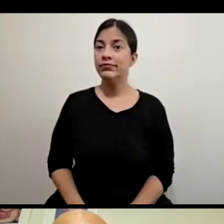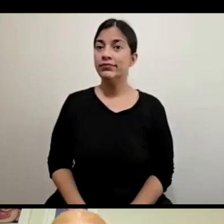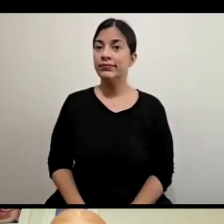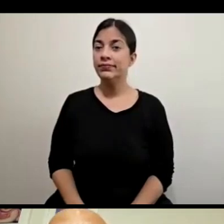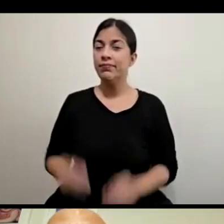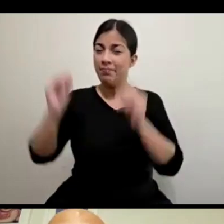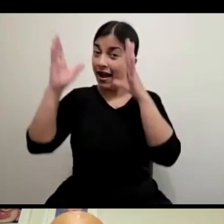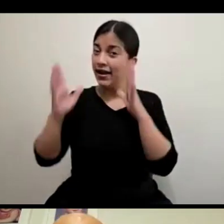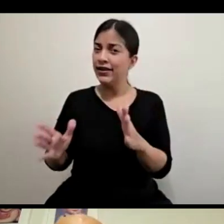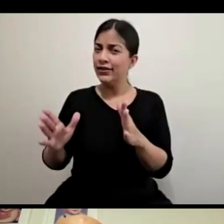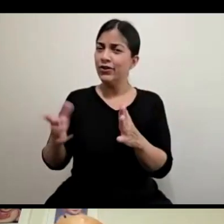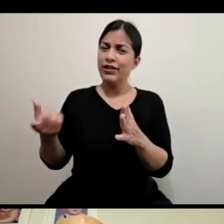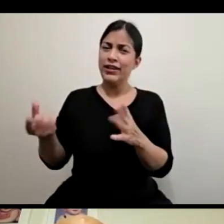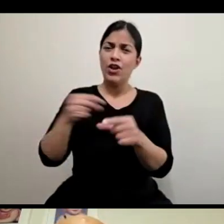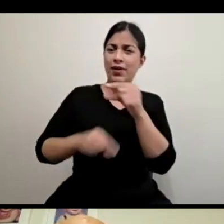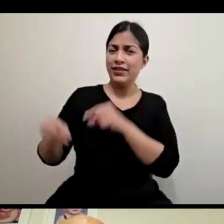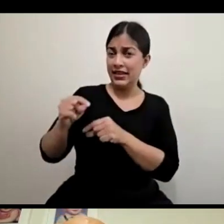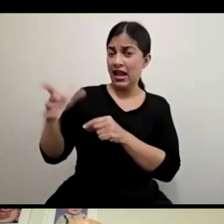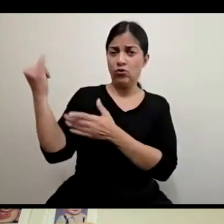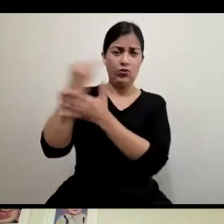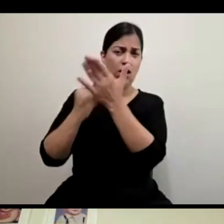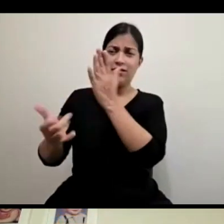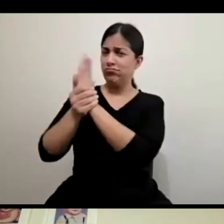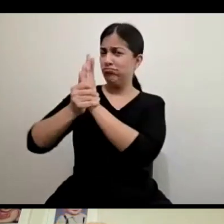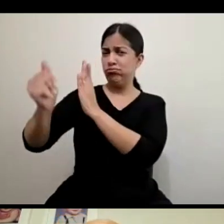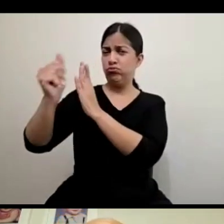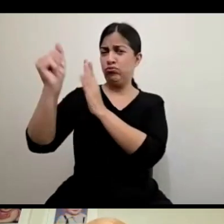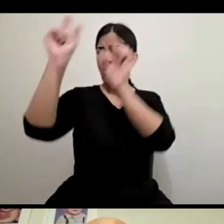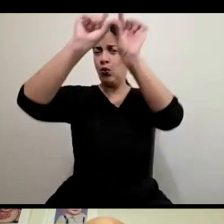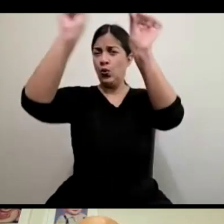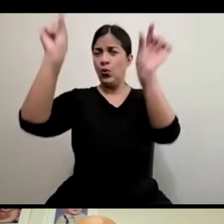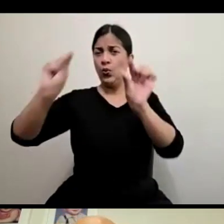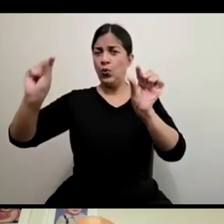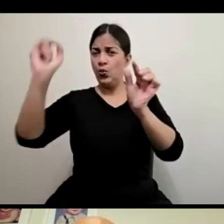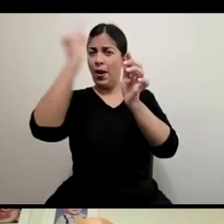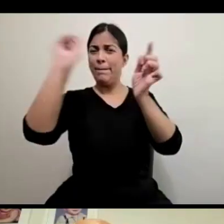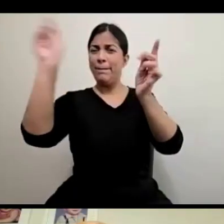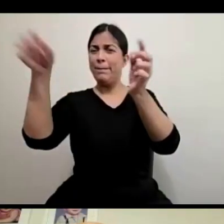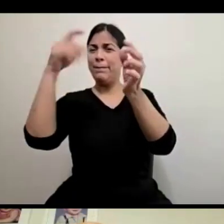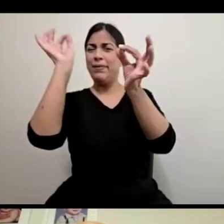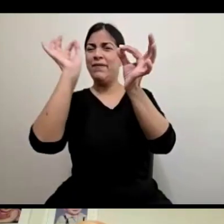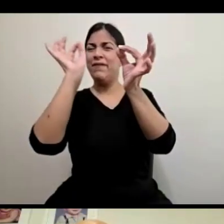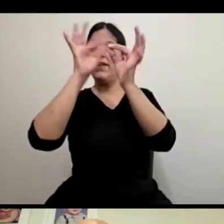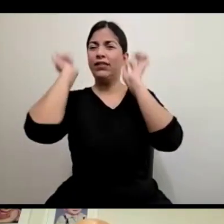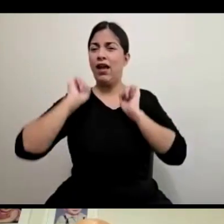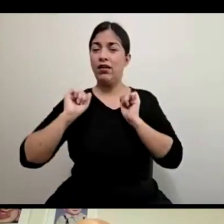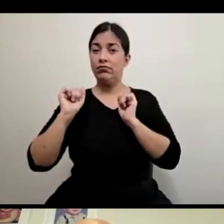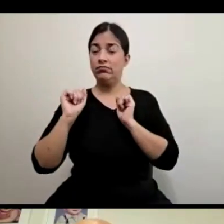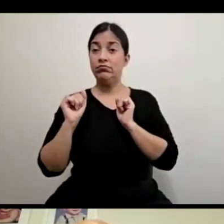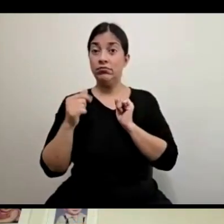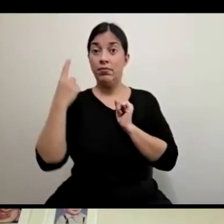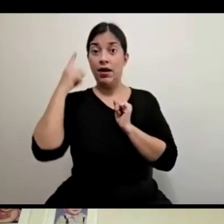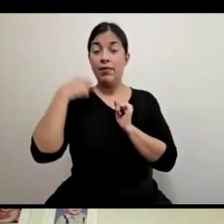por ejemplo, maestro de geometría, que era un dibujante tremendo, hacía unas figuras geométricas en la pizarra perfectas sin usar una herramienta, y eso me impresionaba